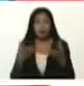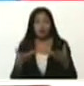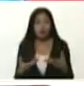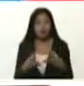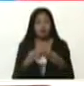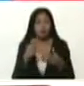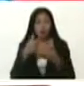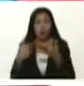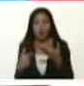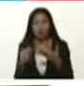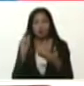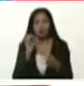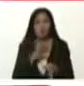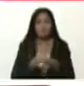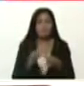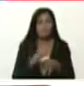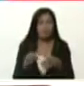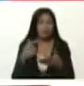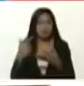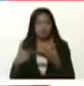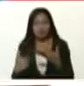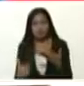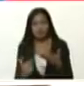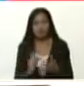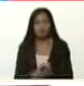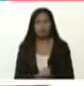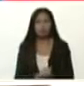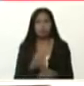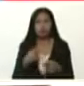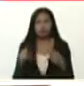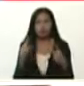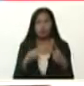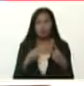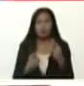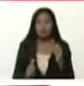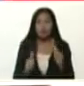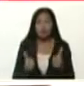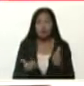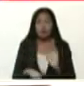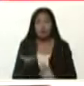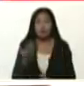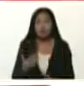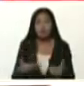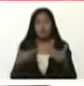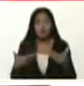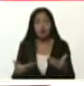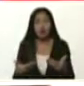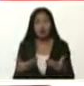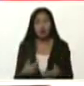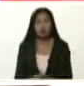los recursos en petro, etcétera, etcétera. Otra iniciativa importante para entregarle